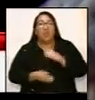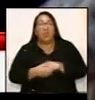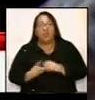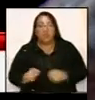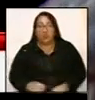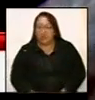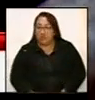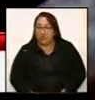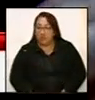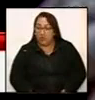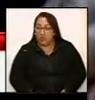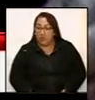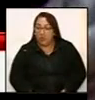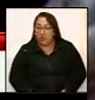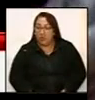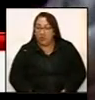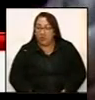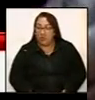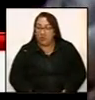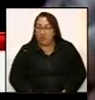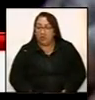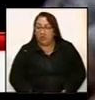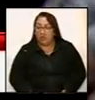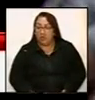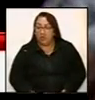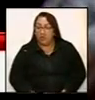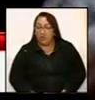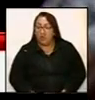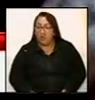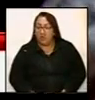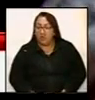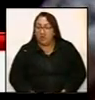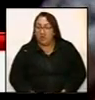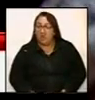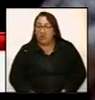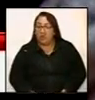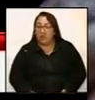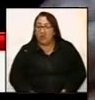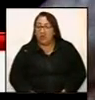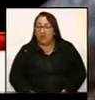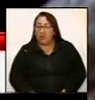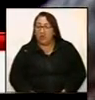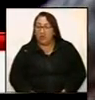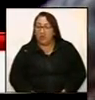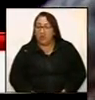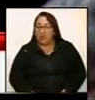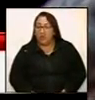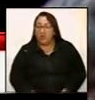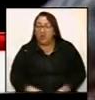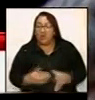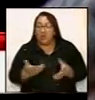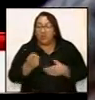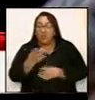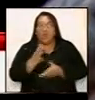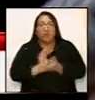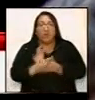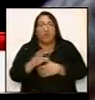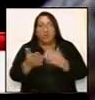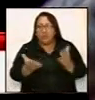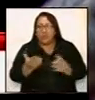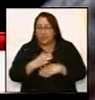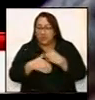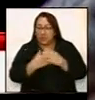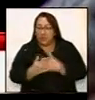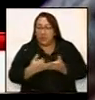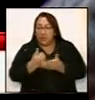que no es la agenda política del país, o sea, es el tipo de cosas que hay que evitar, ¿no? O sea, bienvenido a todo aquel que